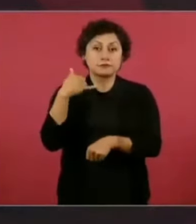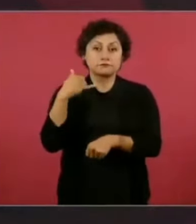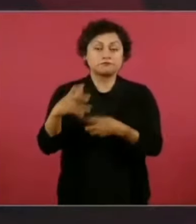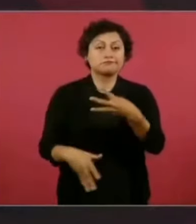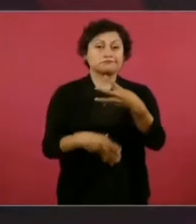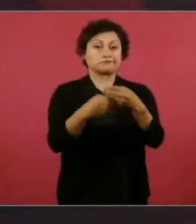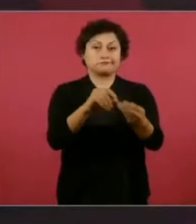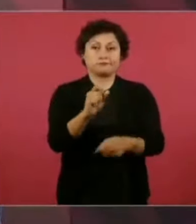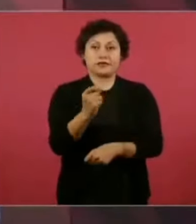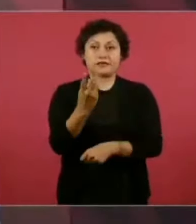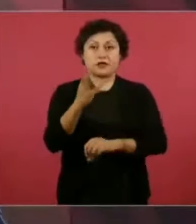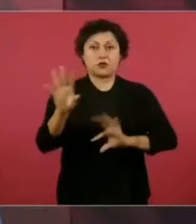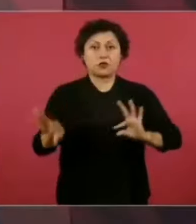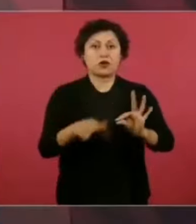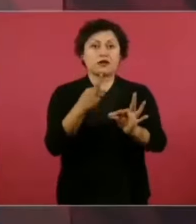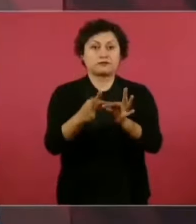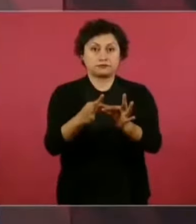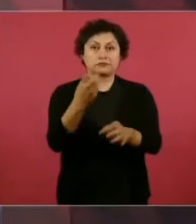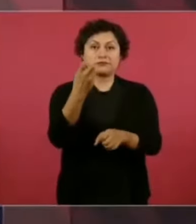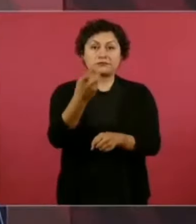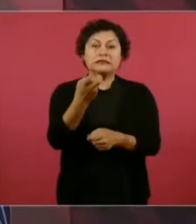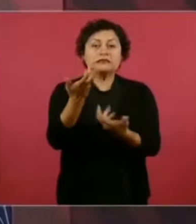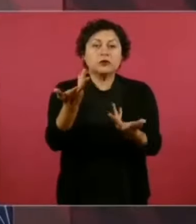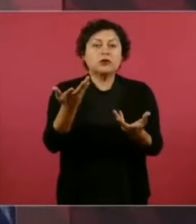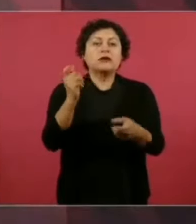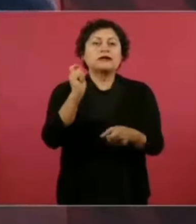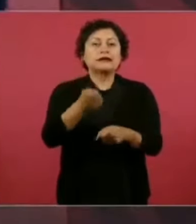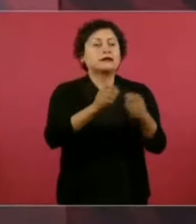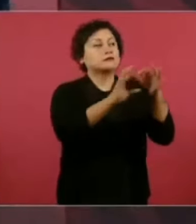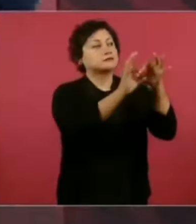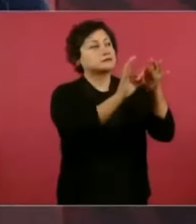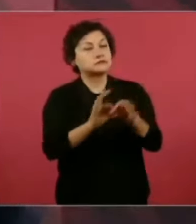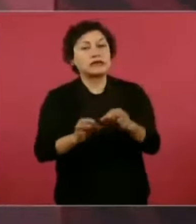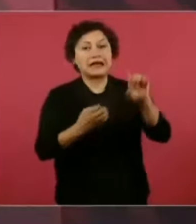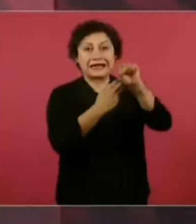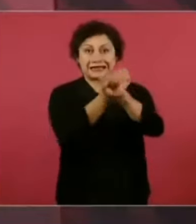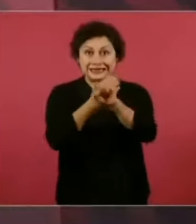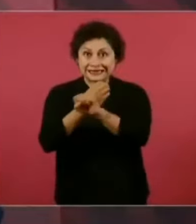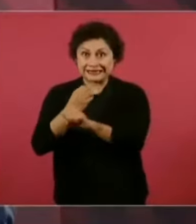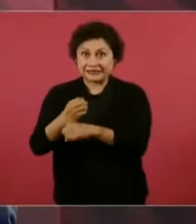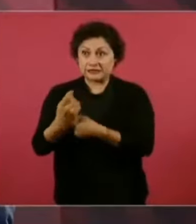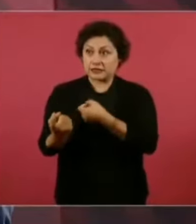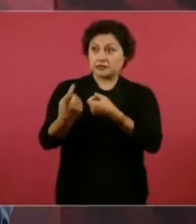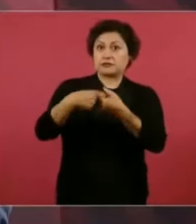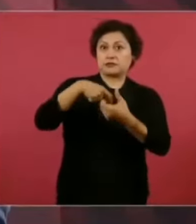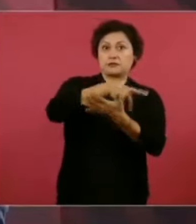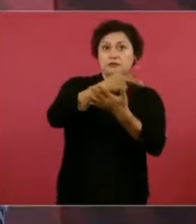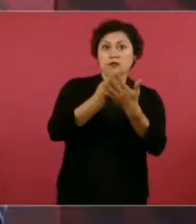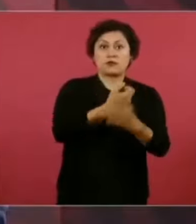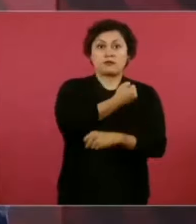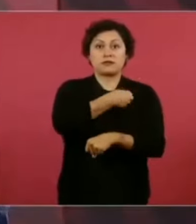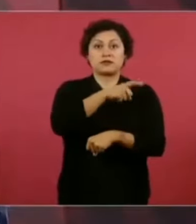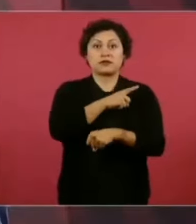Y esto significó federalizar, es decir, que existe un sistema,